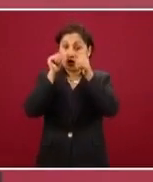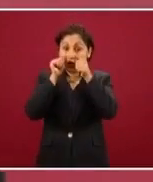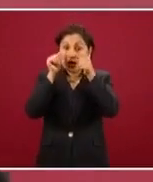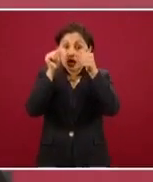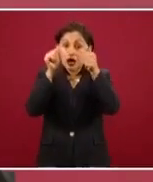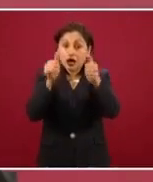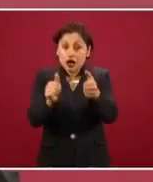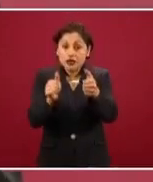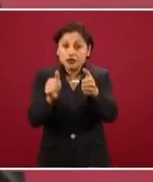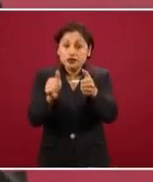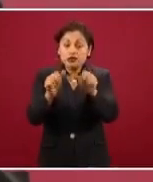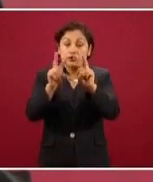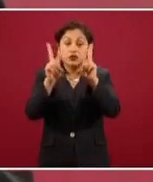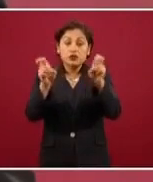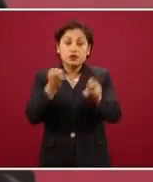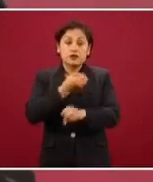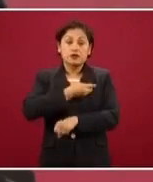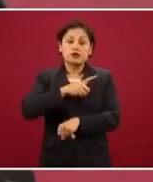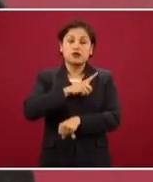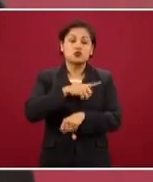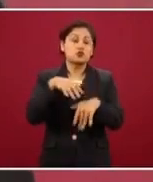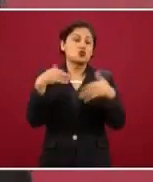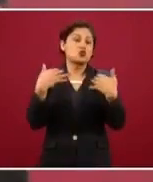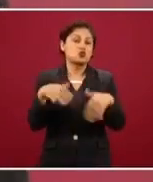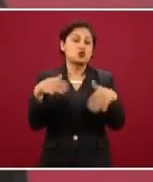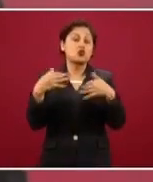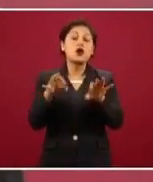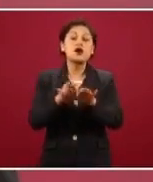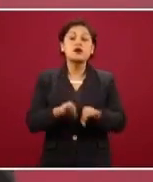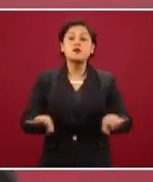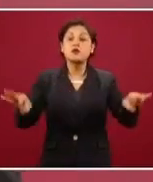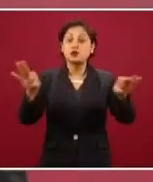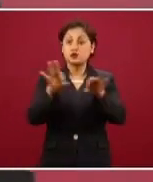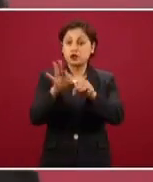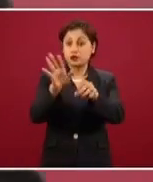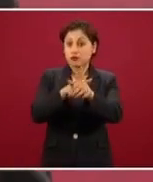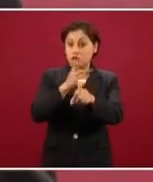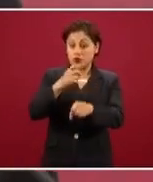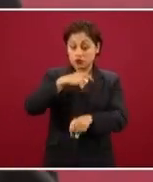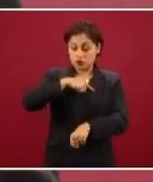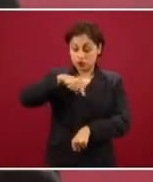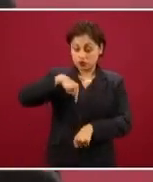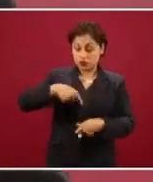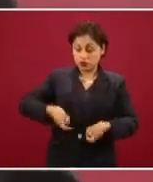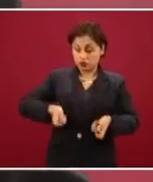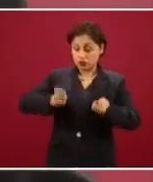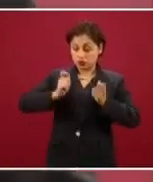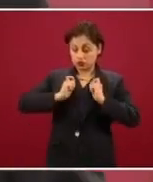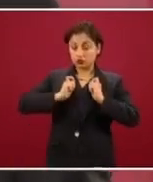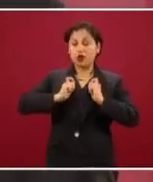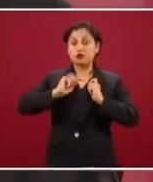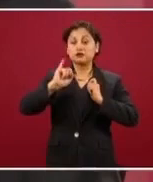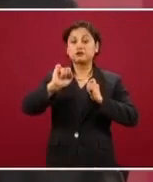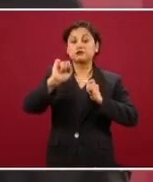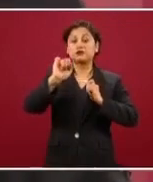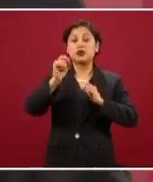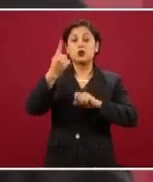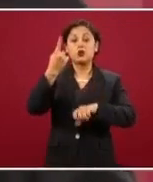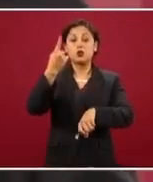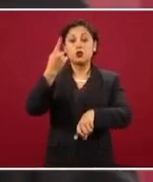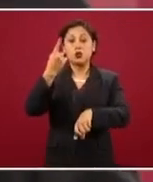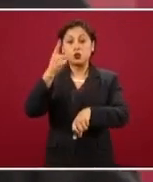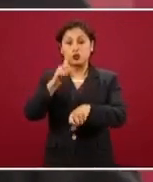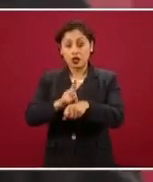cada semana vamos a informar, y no es fácil, por los intereses,